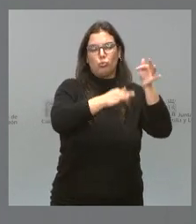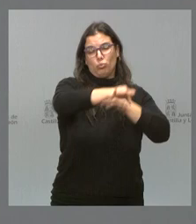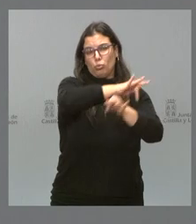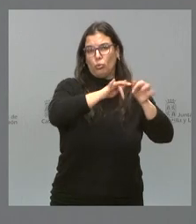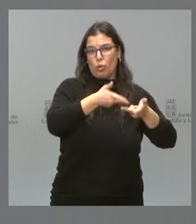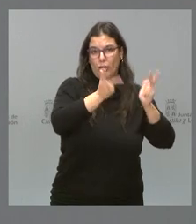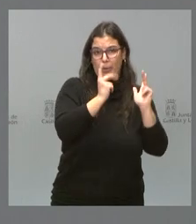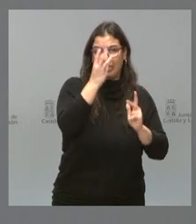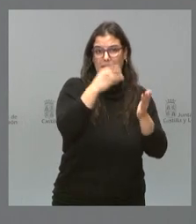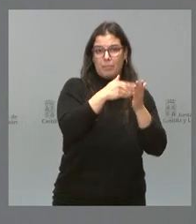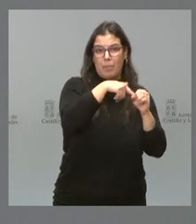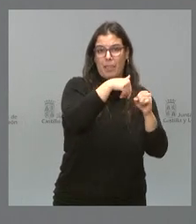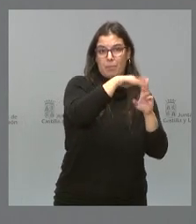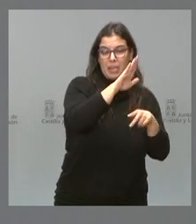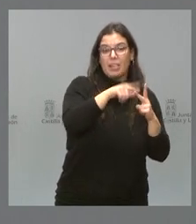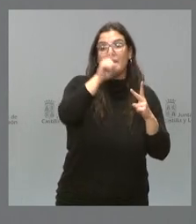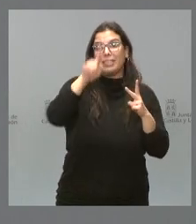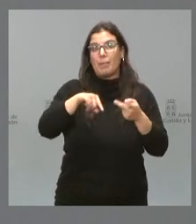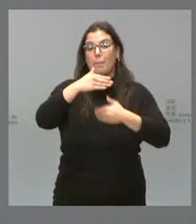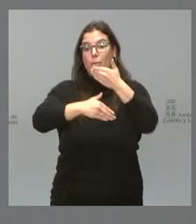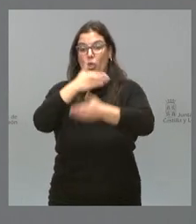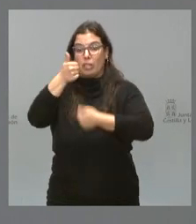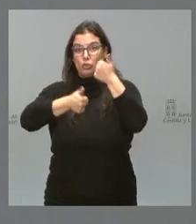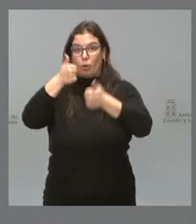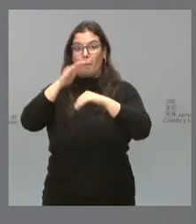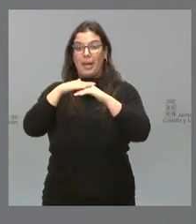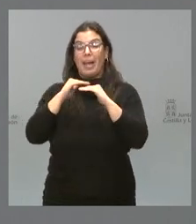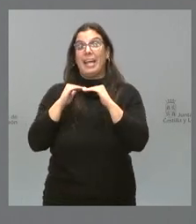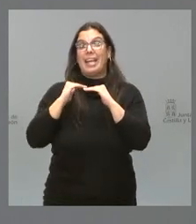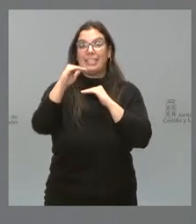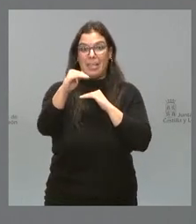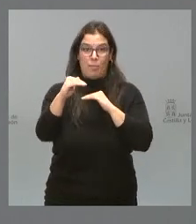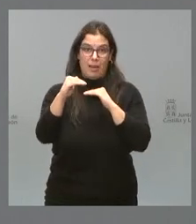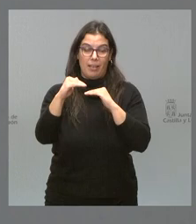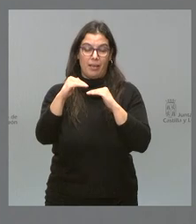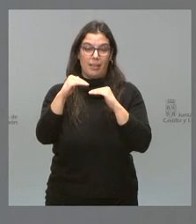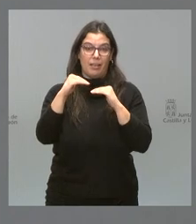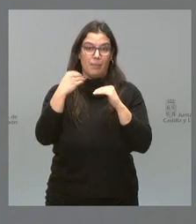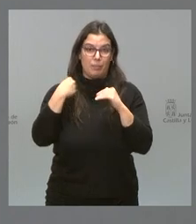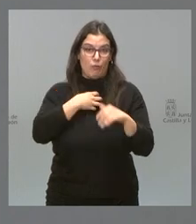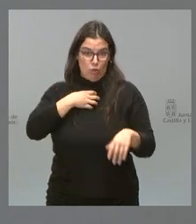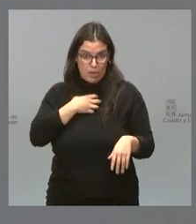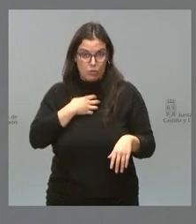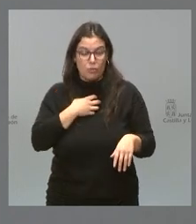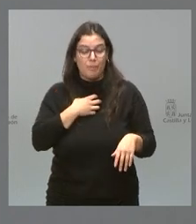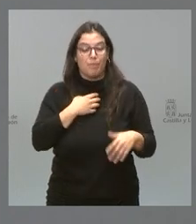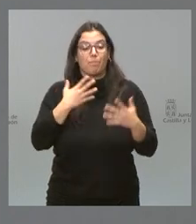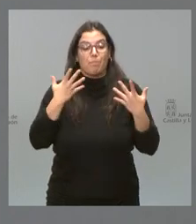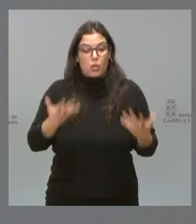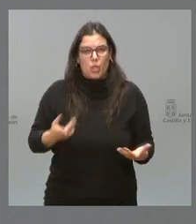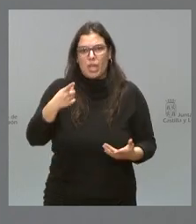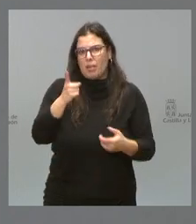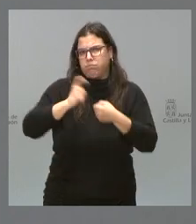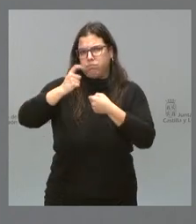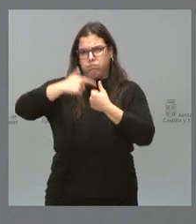3.000 plazas se unen todo el proceso de estabilización de empleo público que es un proceso complejo que van a participar en miles